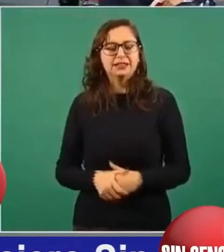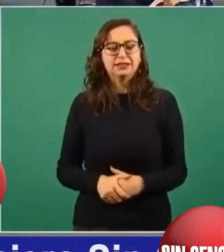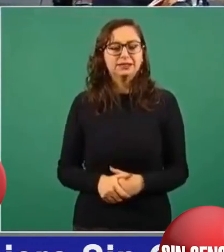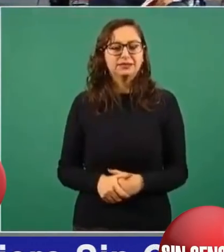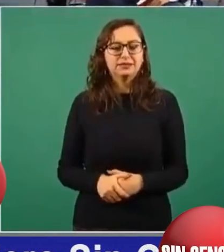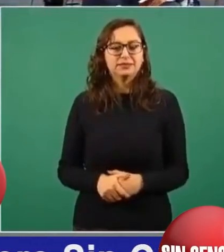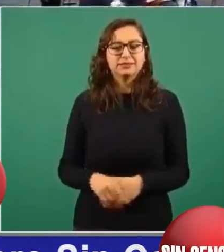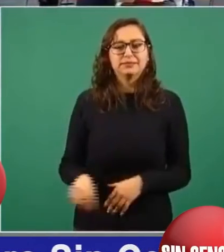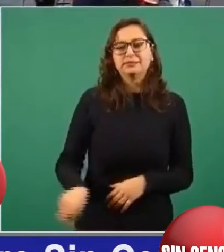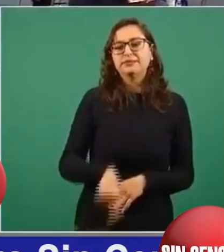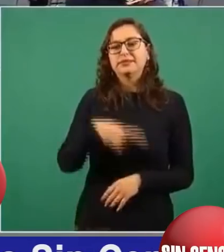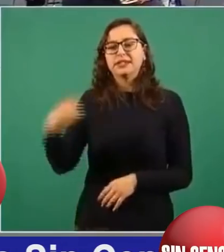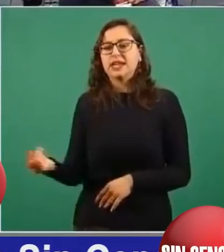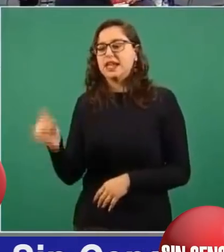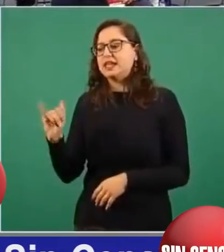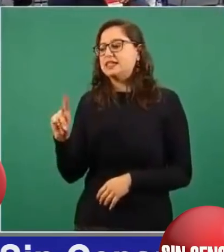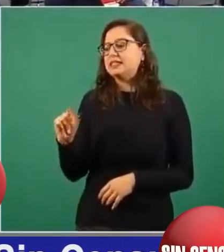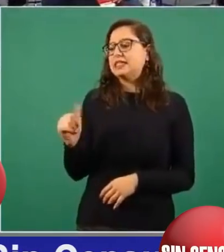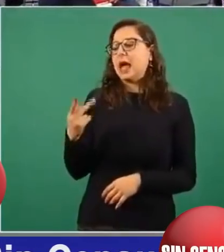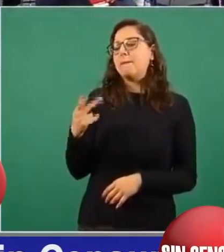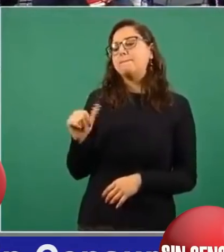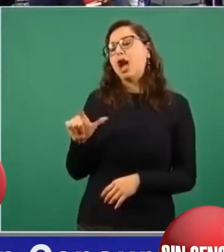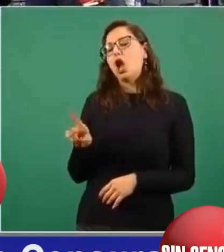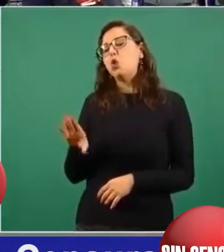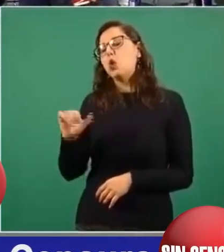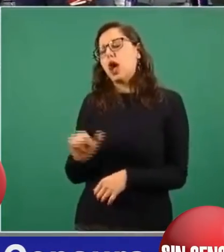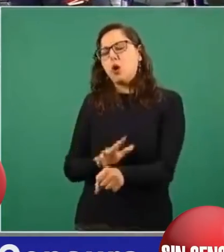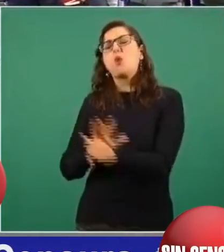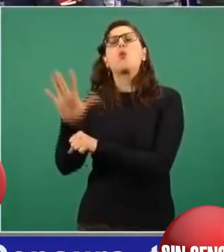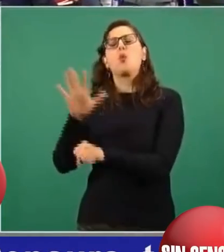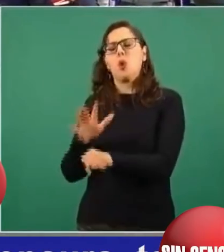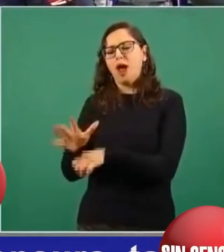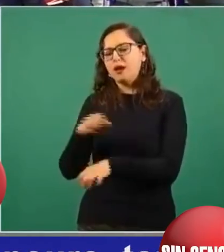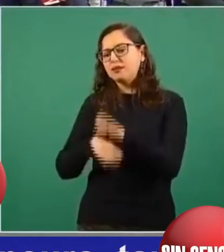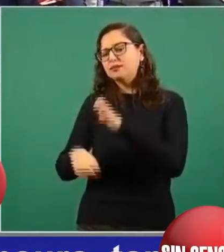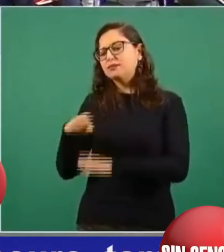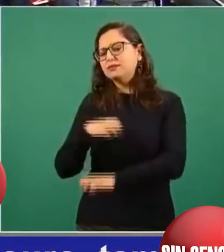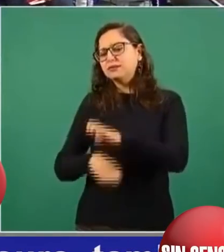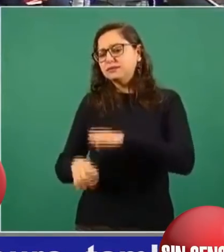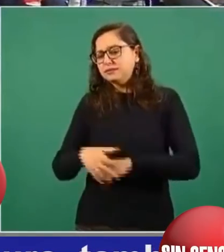¿Y el de Iztapaluca, qué empresa?